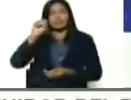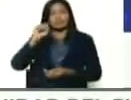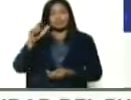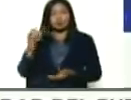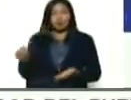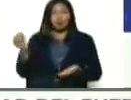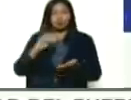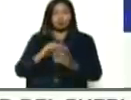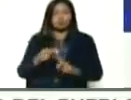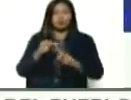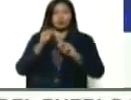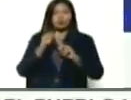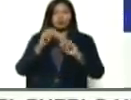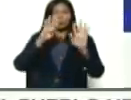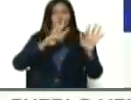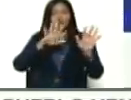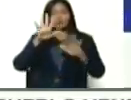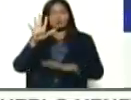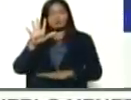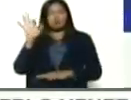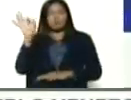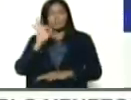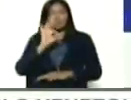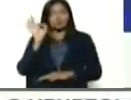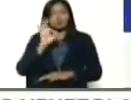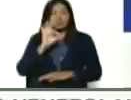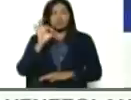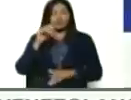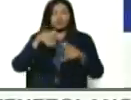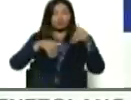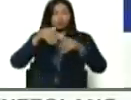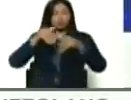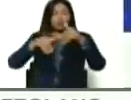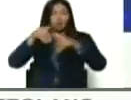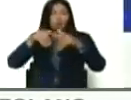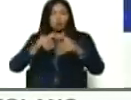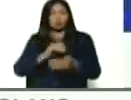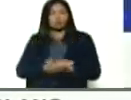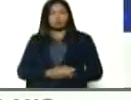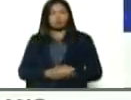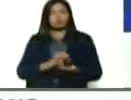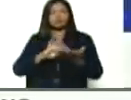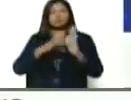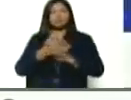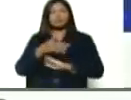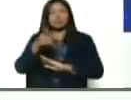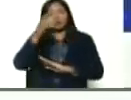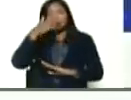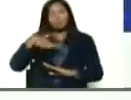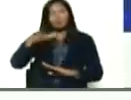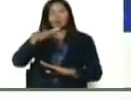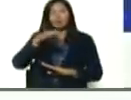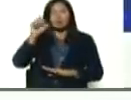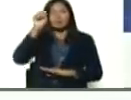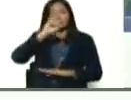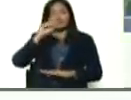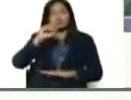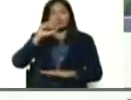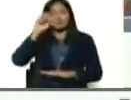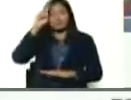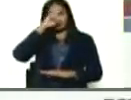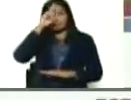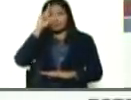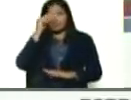reelecto con el 95% de los votos quiere decir que el pueblo sirio dio un ejemplo